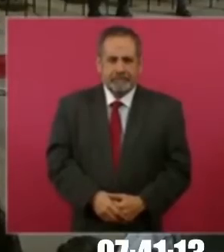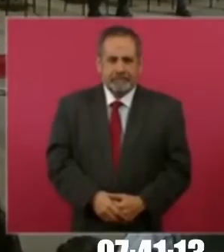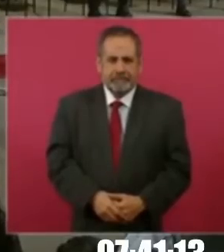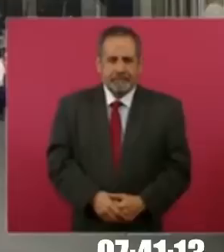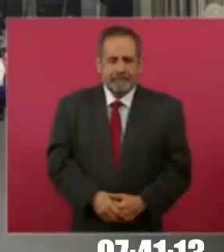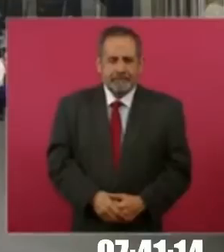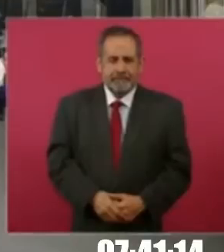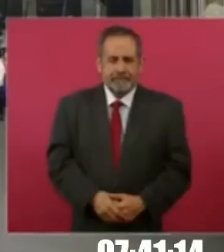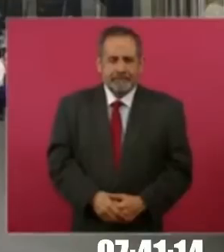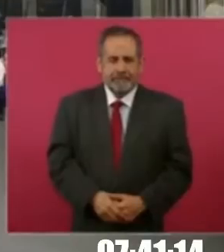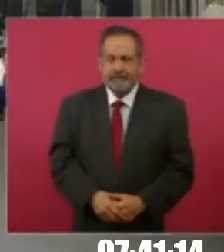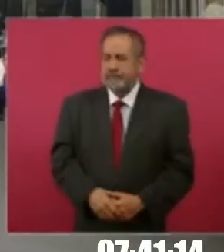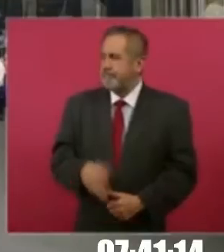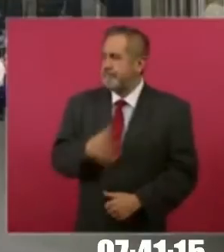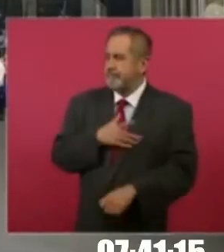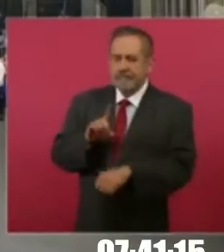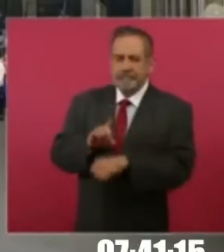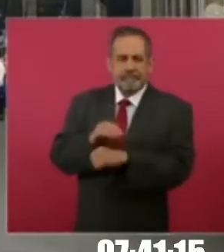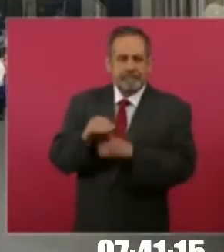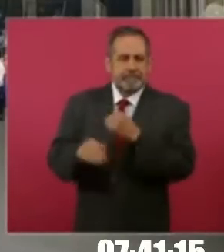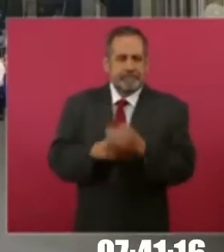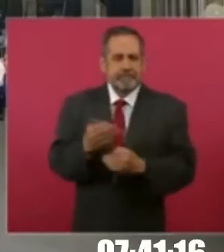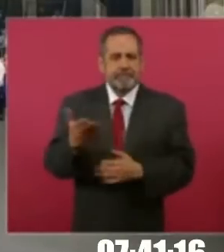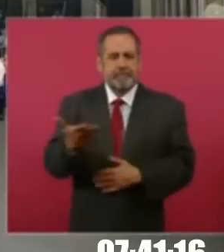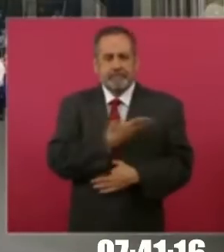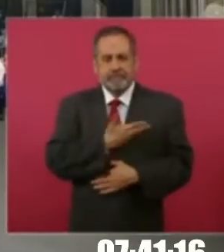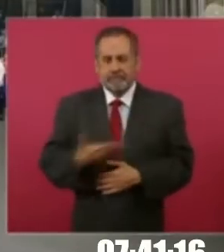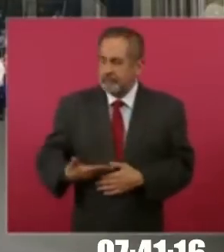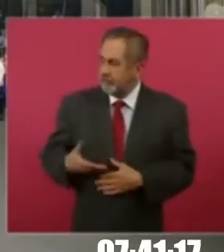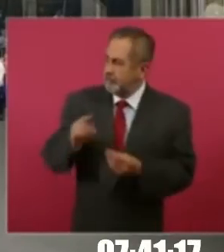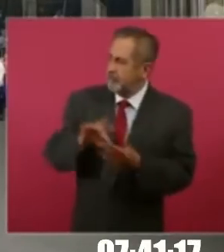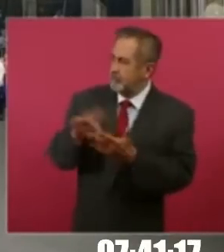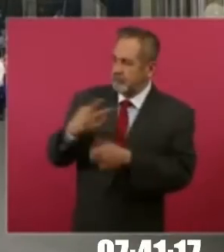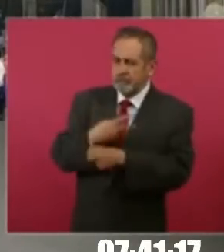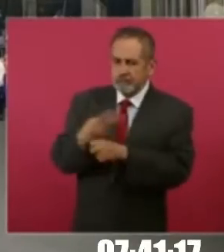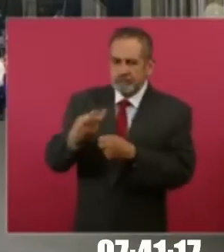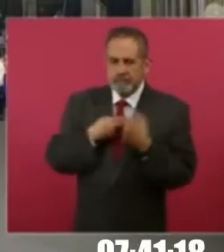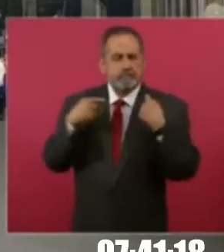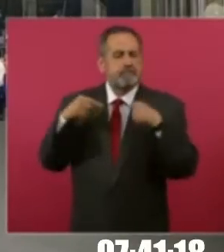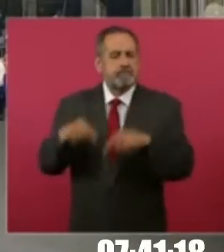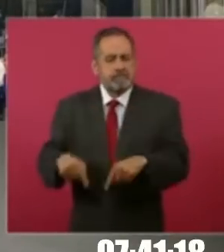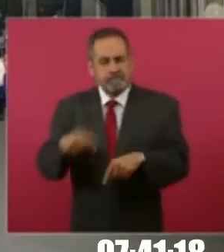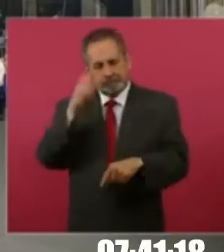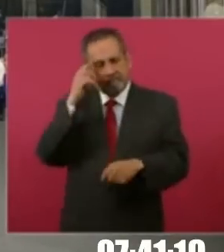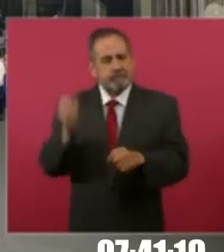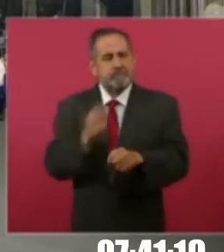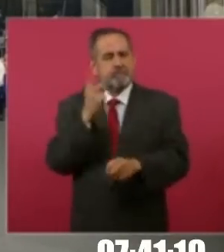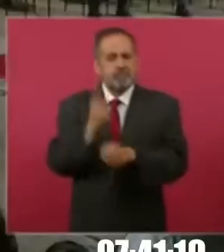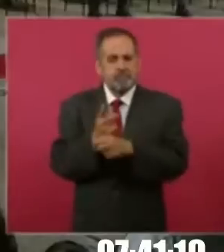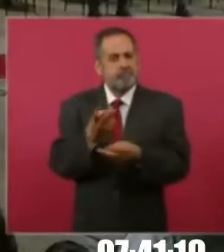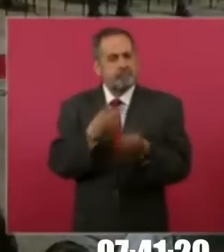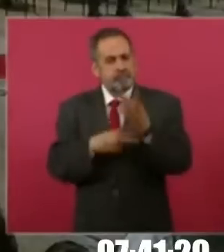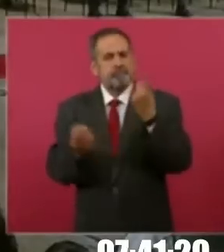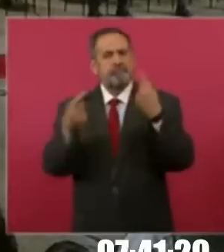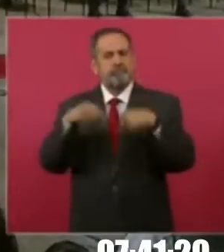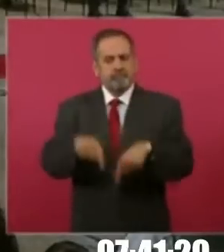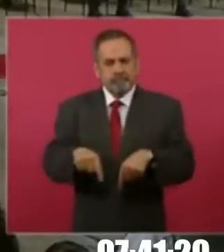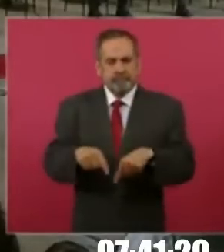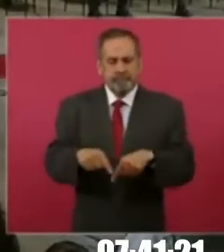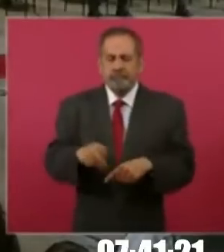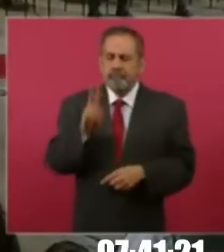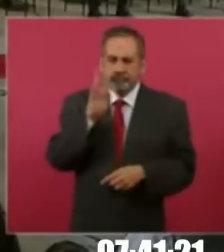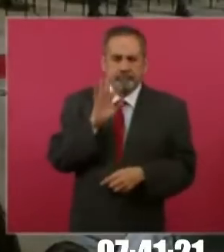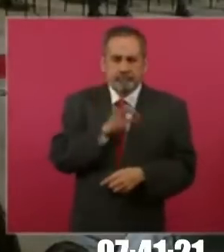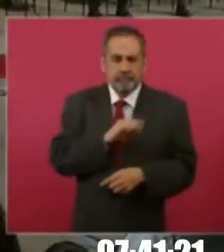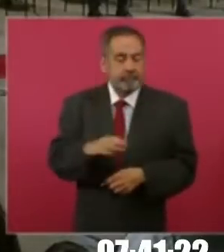Muy buenos días a todas y a todos presidente Muchas gracias por la invitación por la oportunidad de estar aquí el día de hoy y de haber